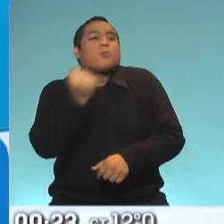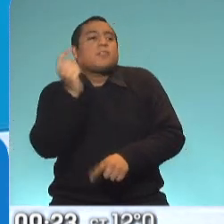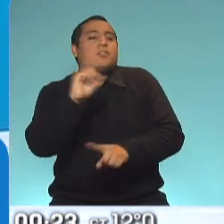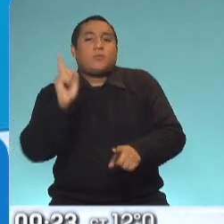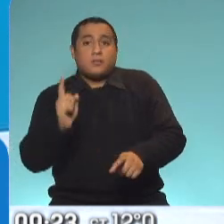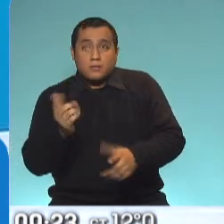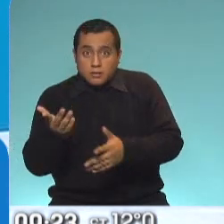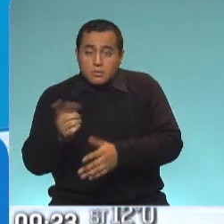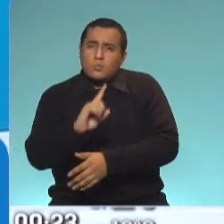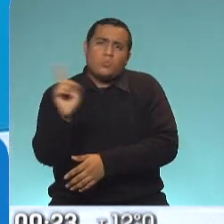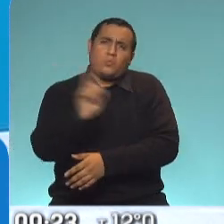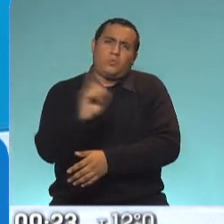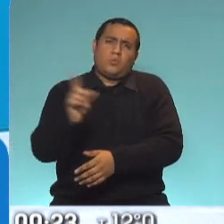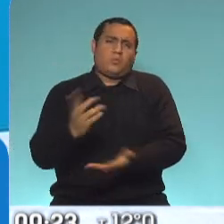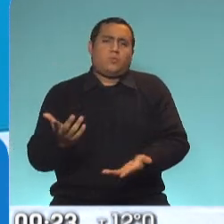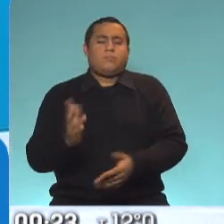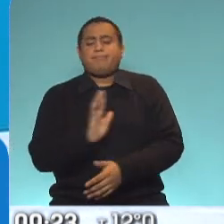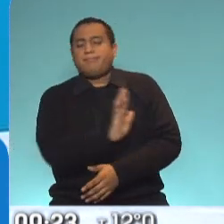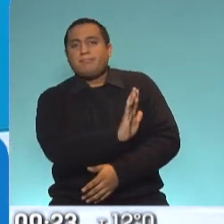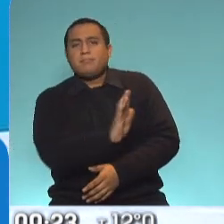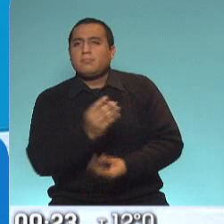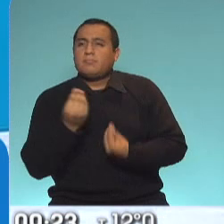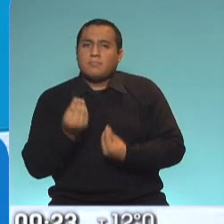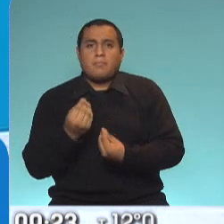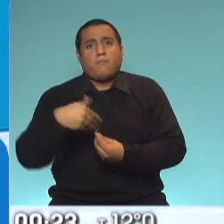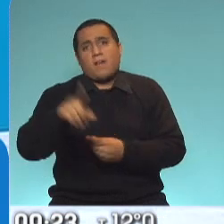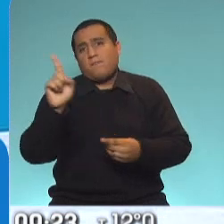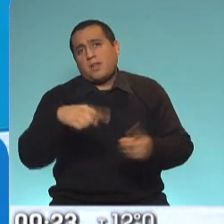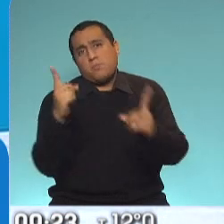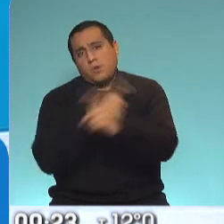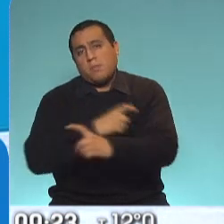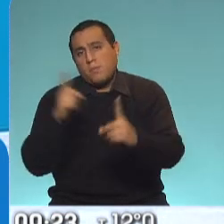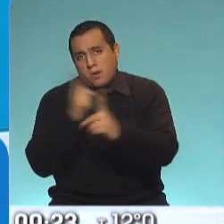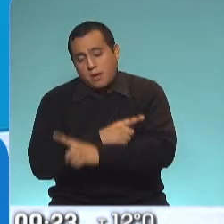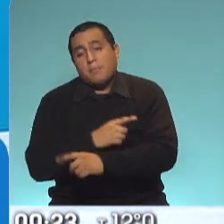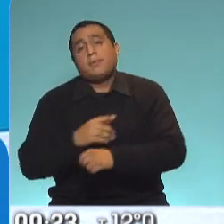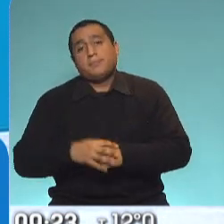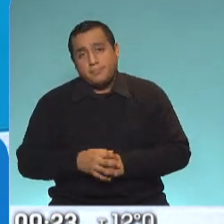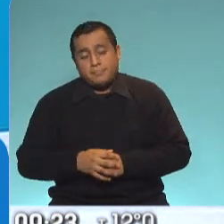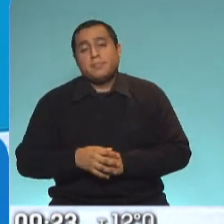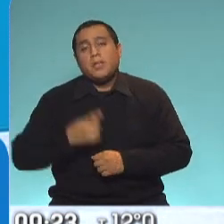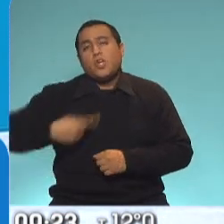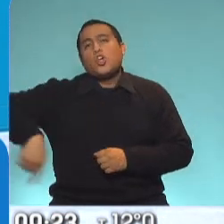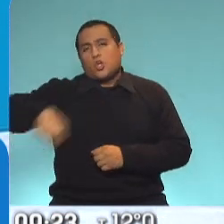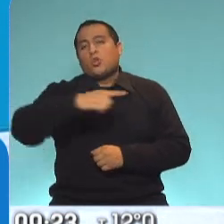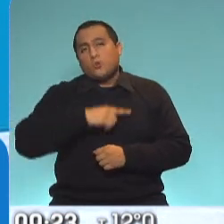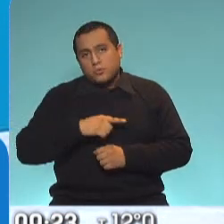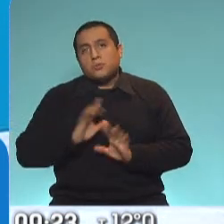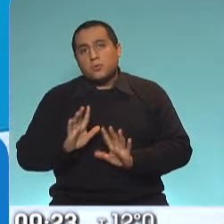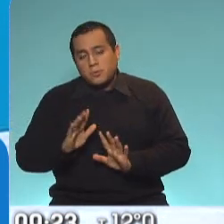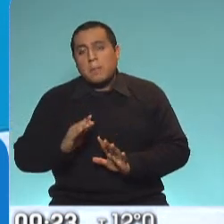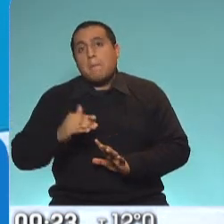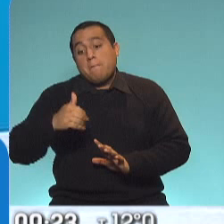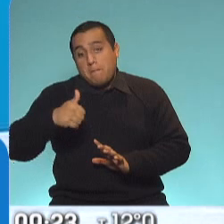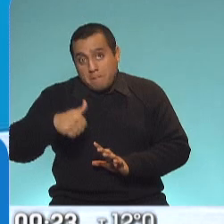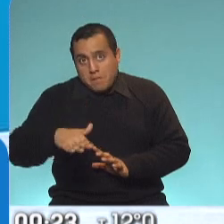importante. Porque ese rechazo significa un gran problema y una retracción, y nosotros vamos a tener un